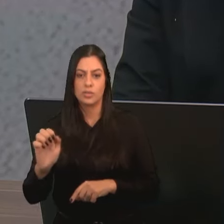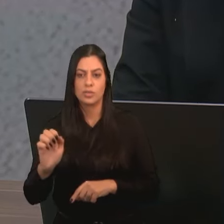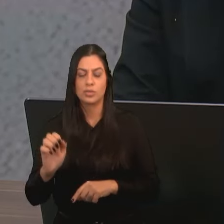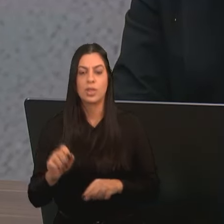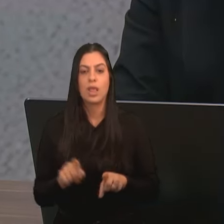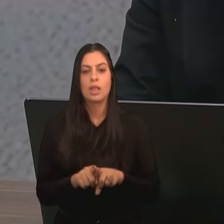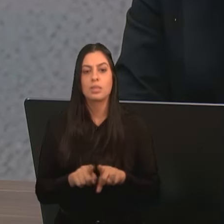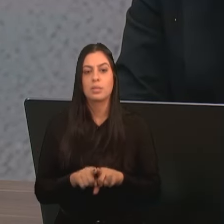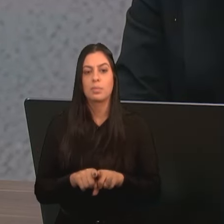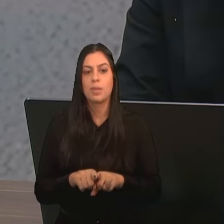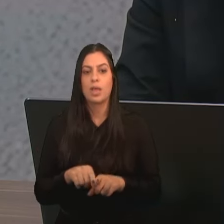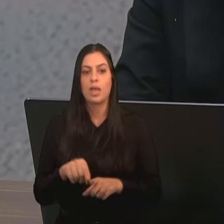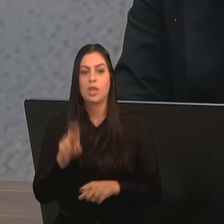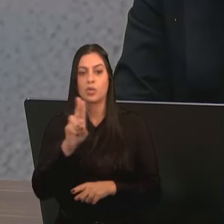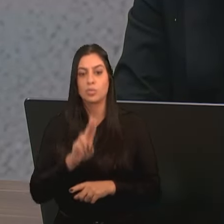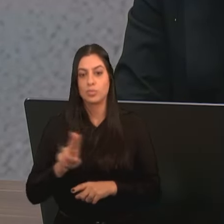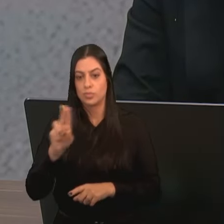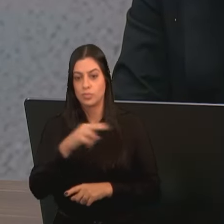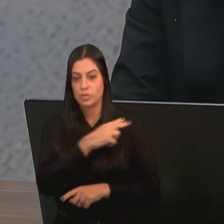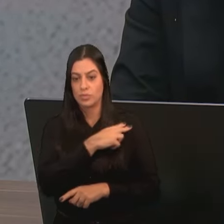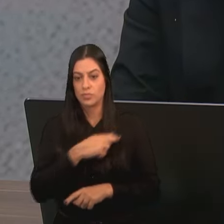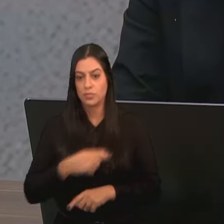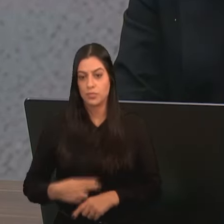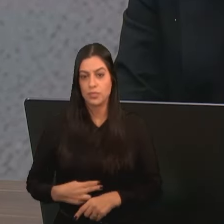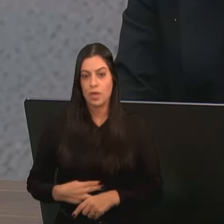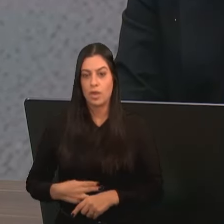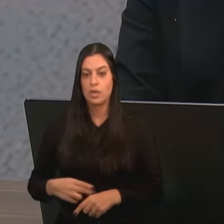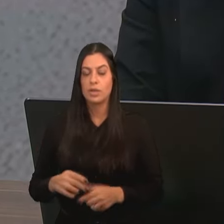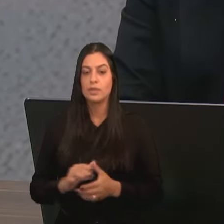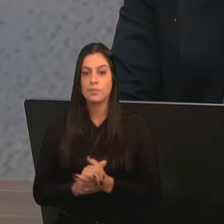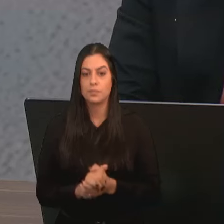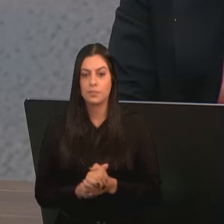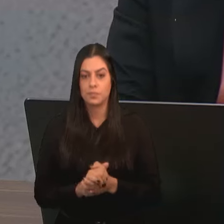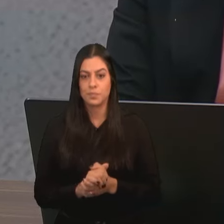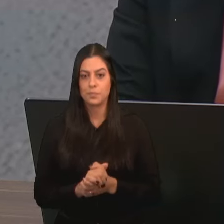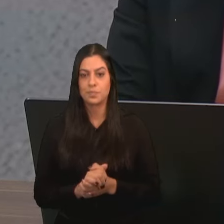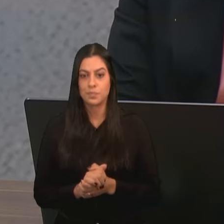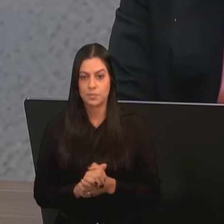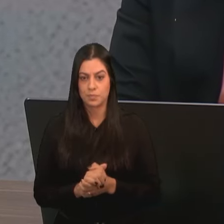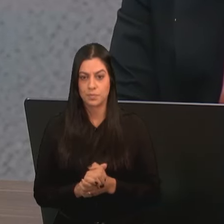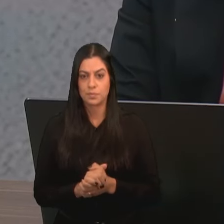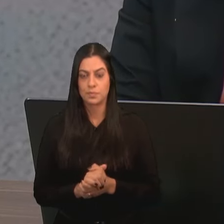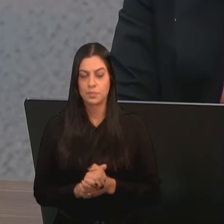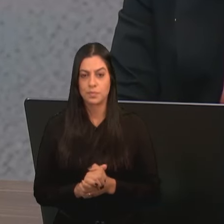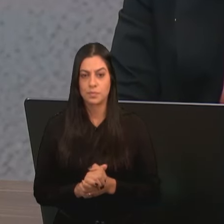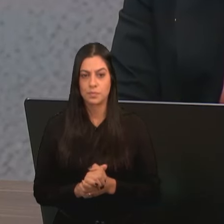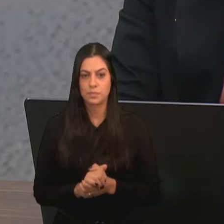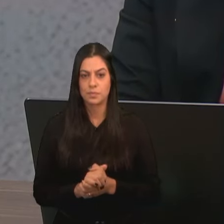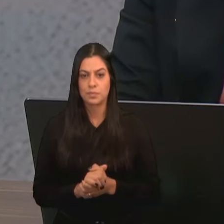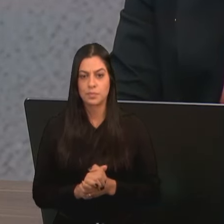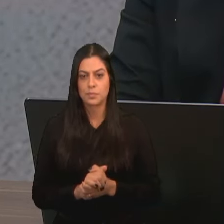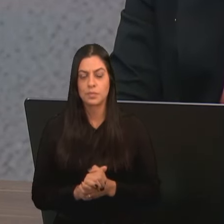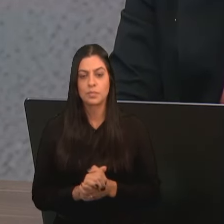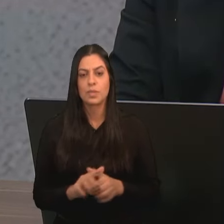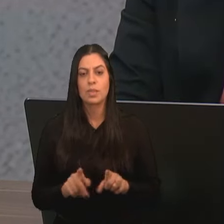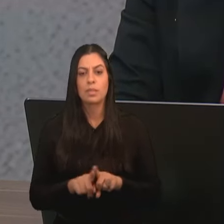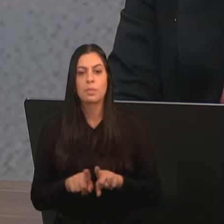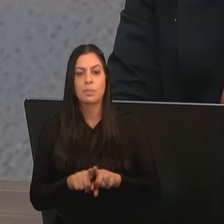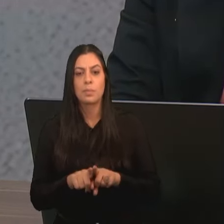postdoctoral también en el Max Institute sobre International Law en